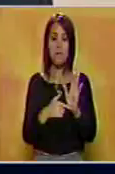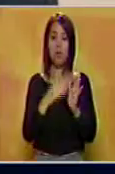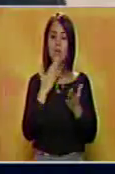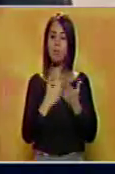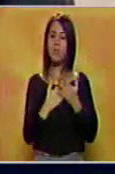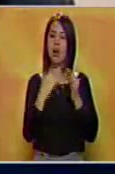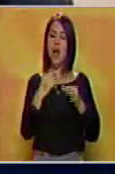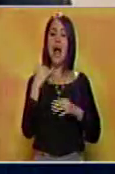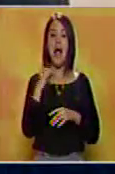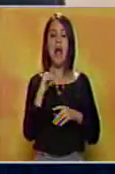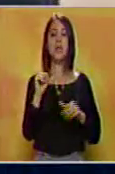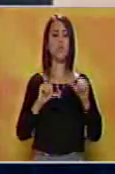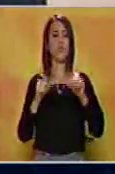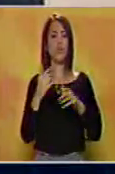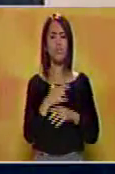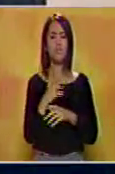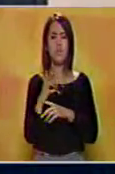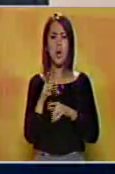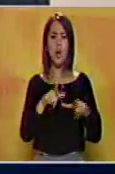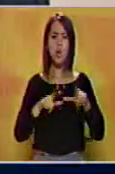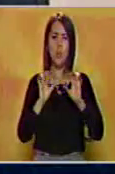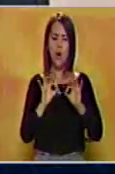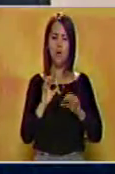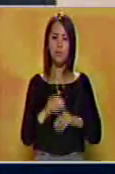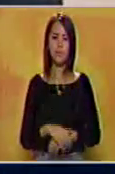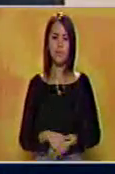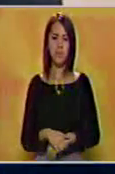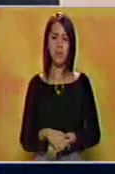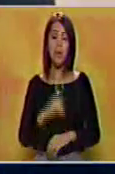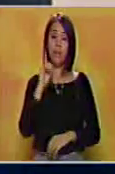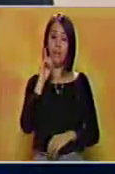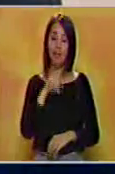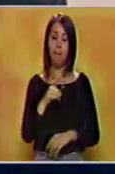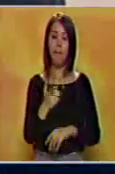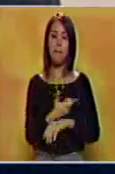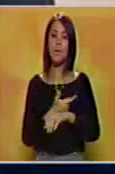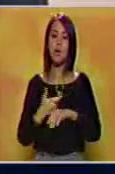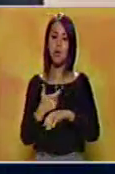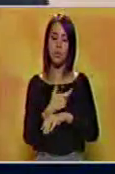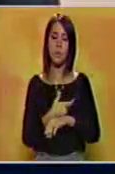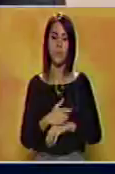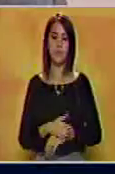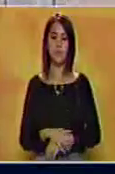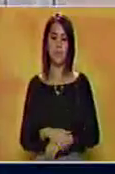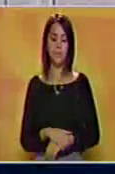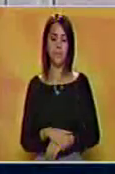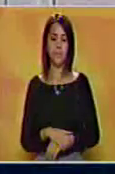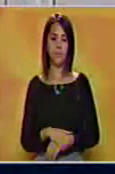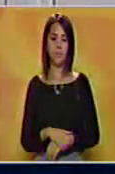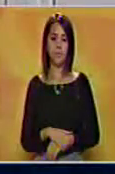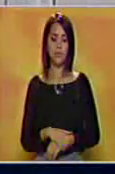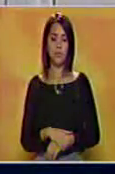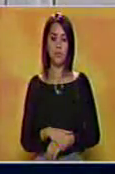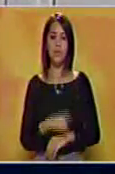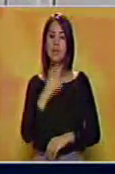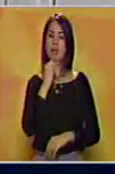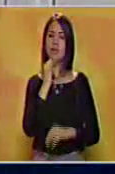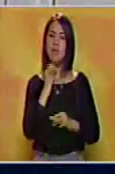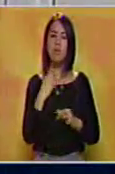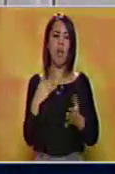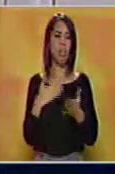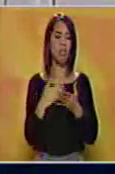usaron armas químicas en la agresión y señaló que fueron empleadas por el gobierno de bashar al-assad reiterando su